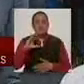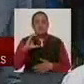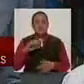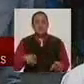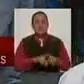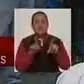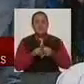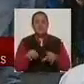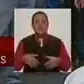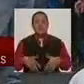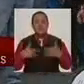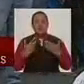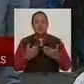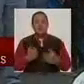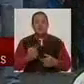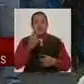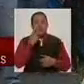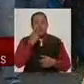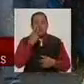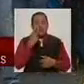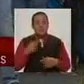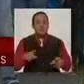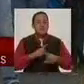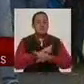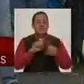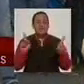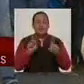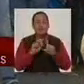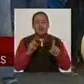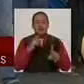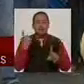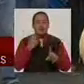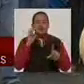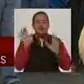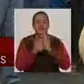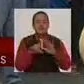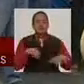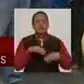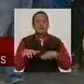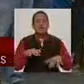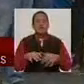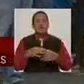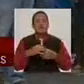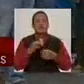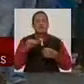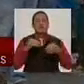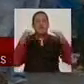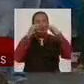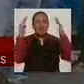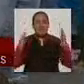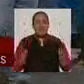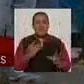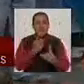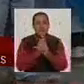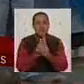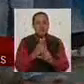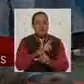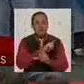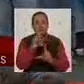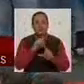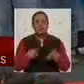poder identificarlos ya no solamente se van a hacer en las ventanillas.